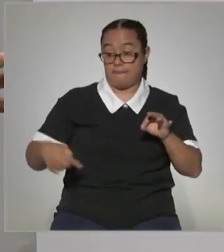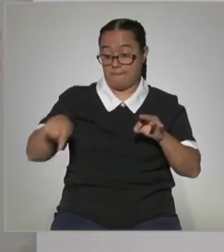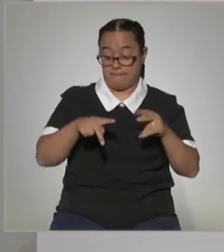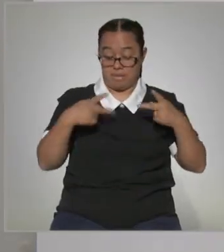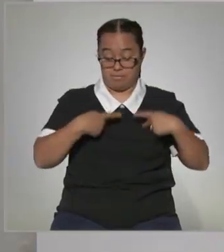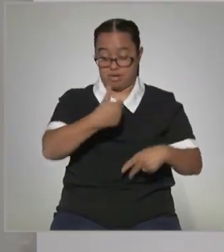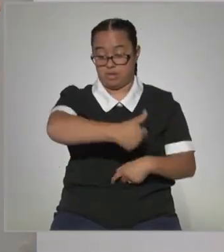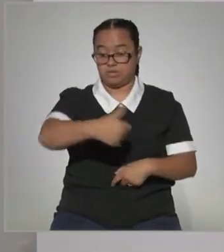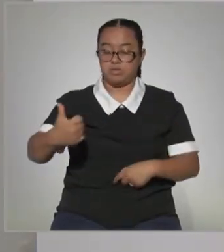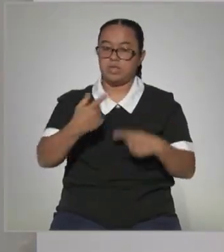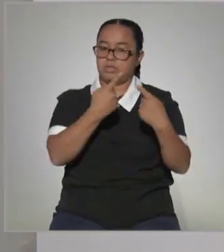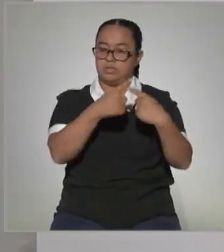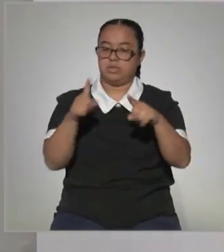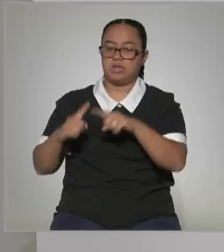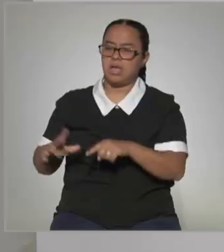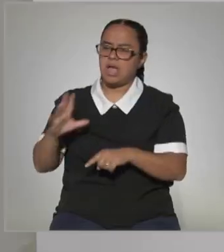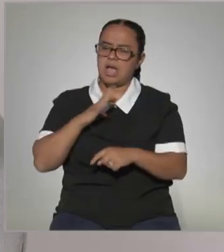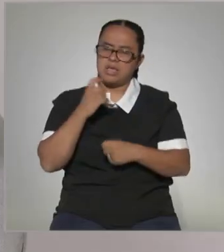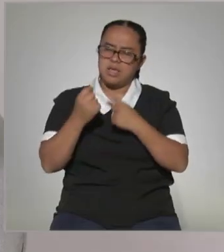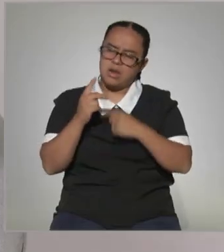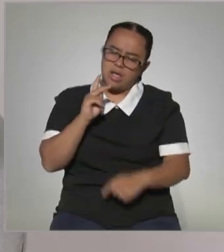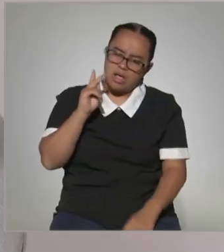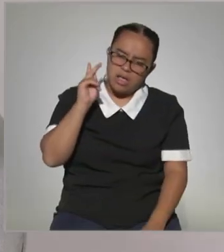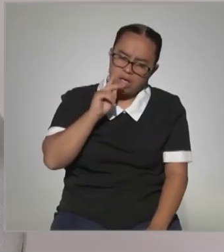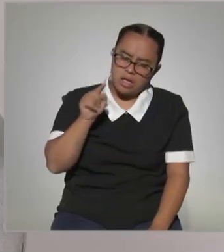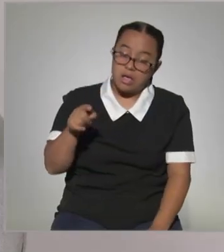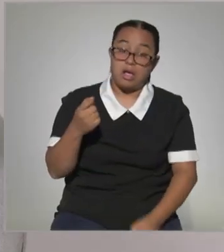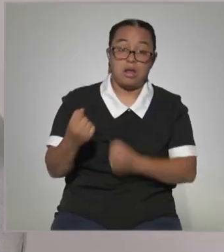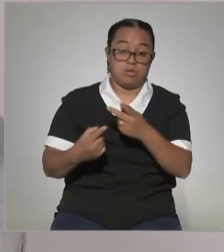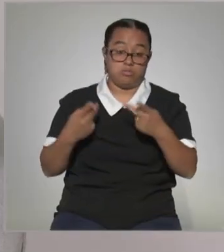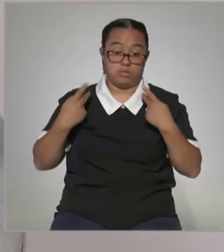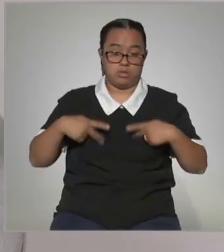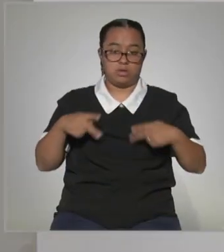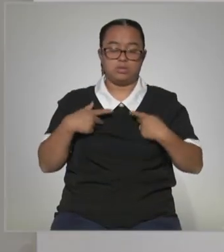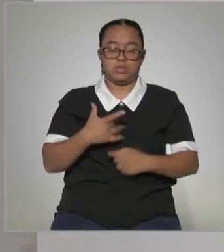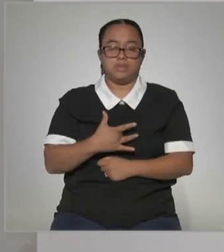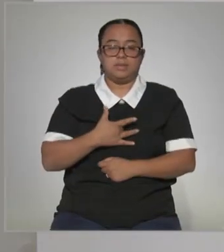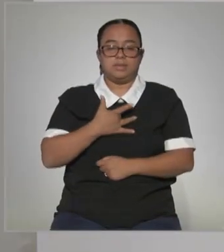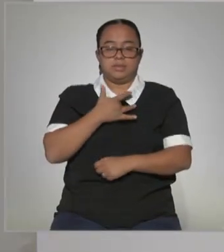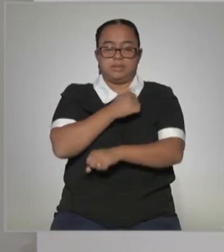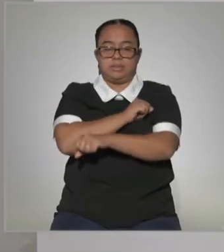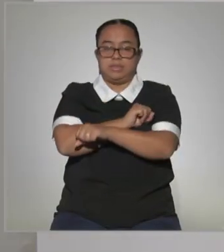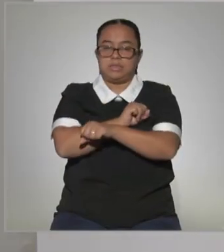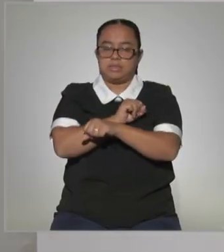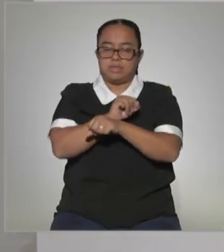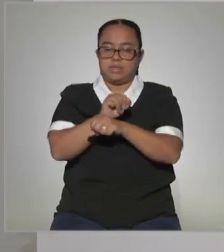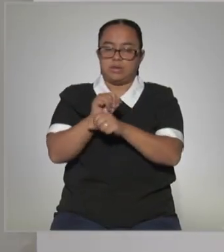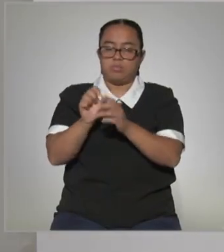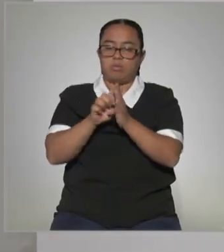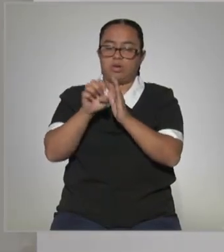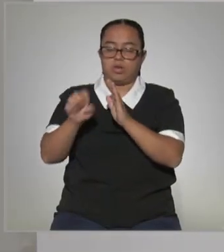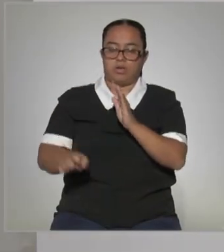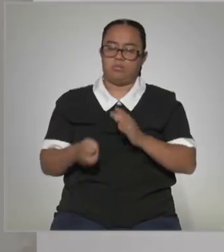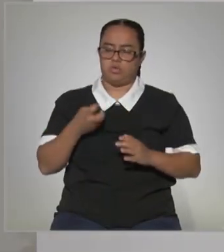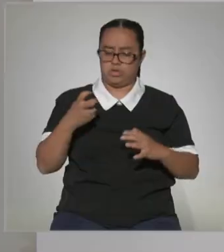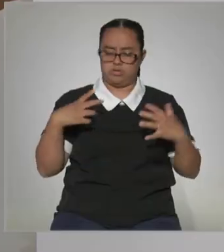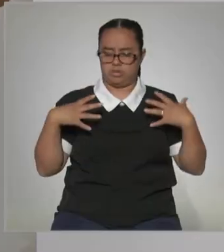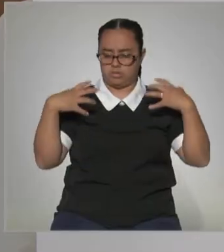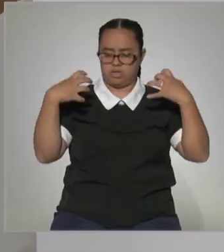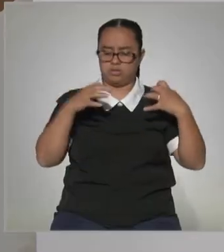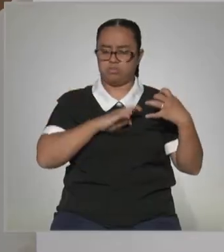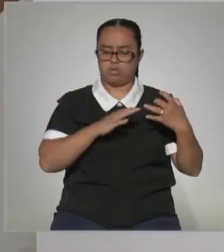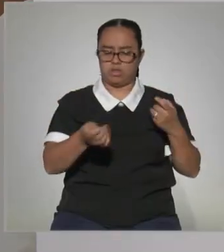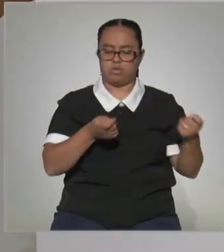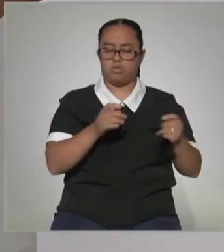diferentes. Hay algunos experimentos en el que han visto que hay personas que son muy sensibles, ¿no? a controlar los niveles de estrés con